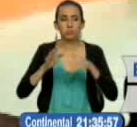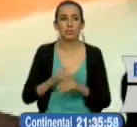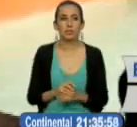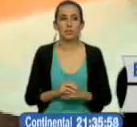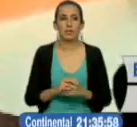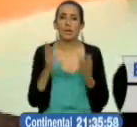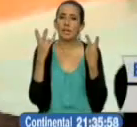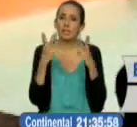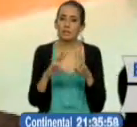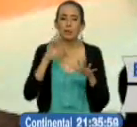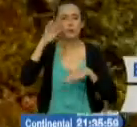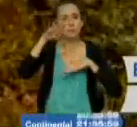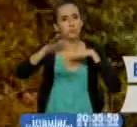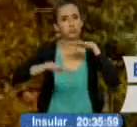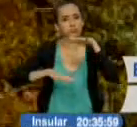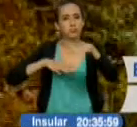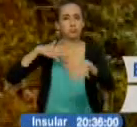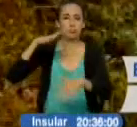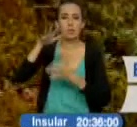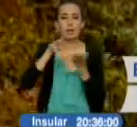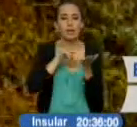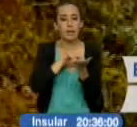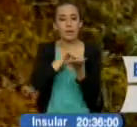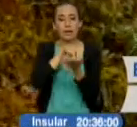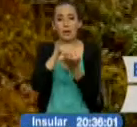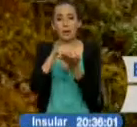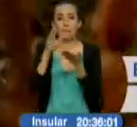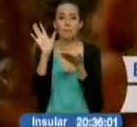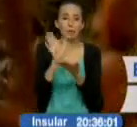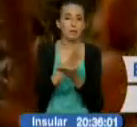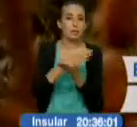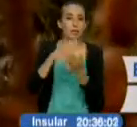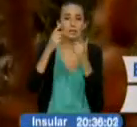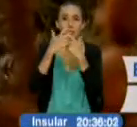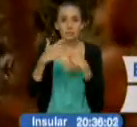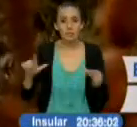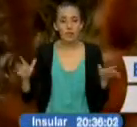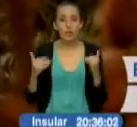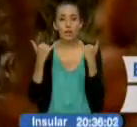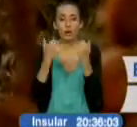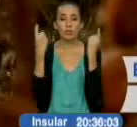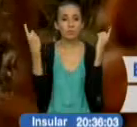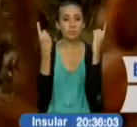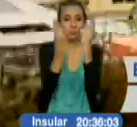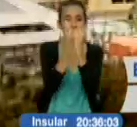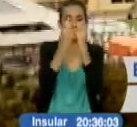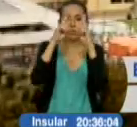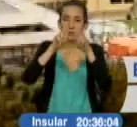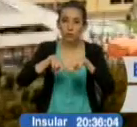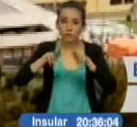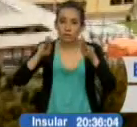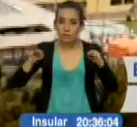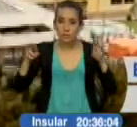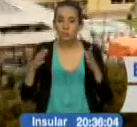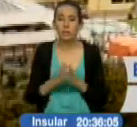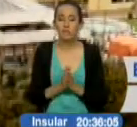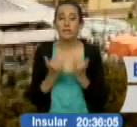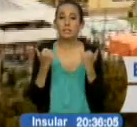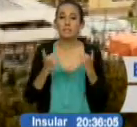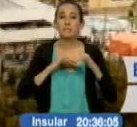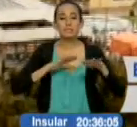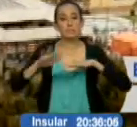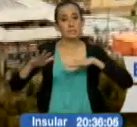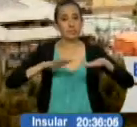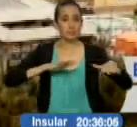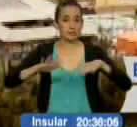Además están los balnearios y caminatas al aire libre, un contacto directo con la naturaleza. Este tipo de actividades se